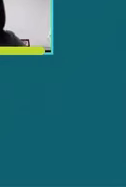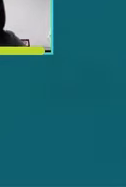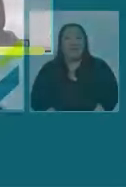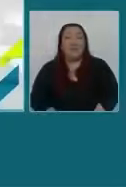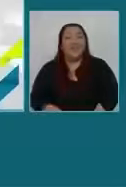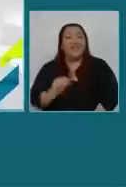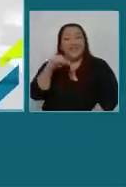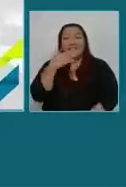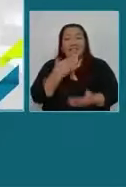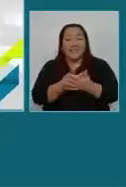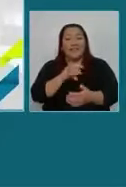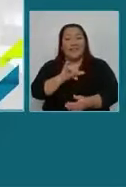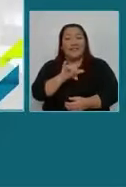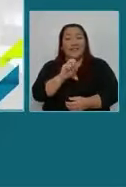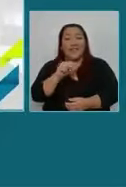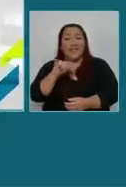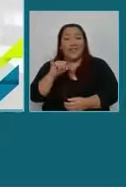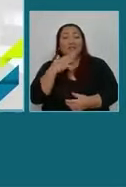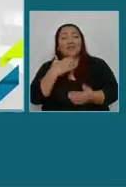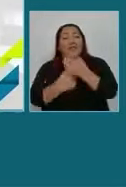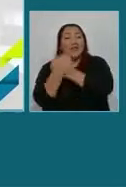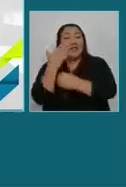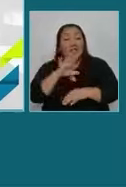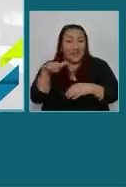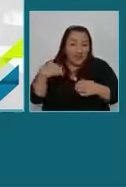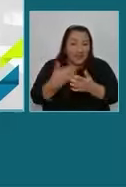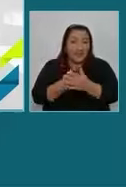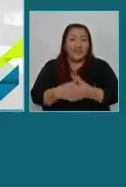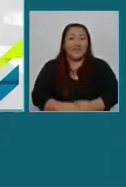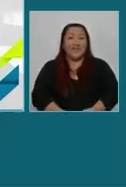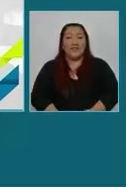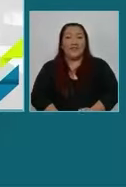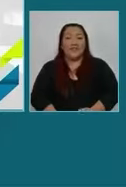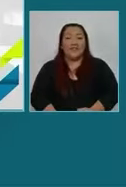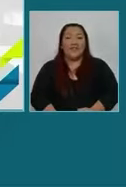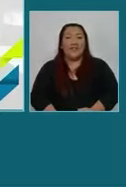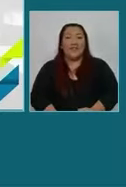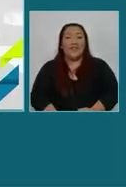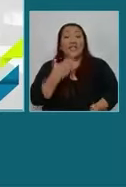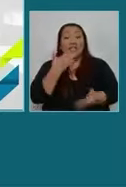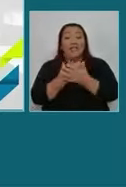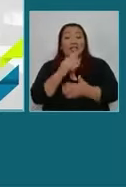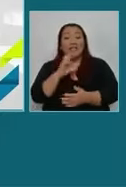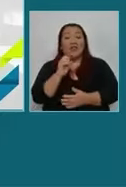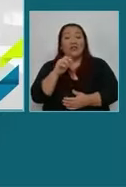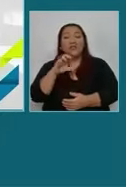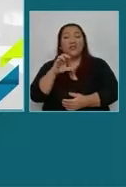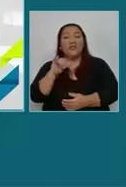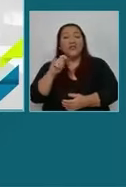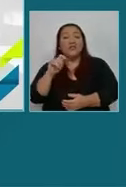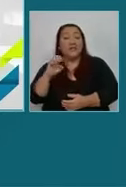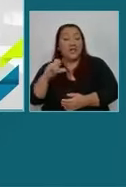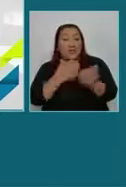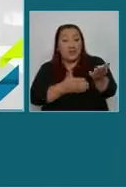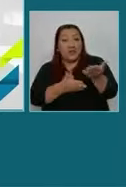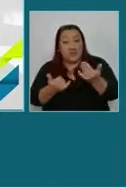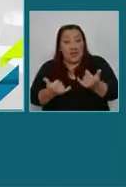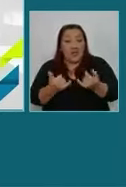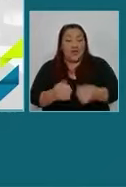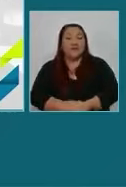Claro, muchas gracias, Jenny. Buenos días con todas. Gracias a Concitec por la invitación. Un gusto para mí poder estar